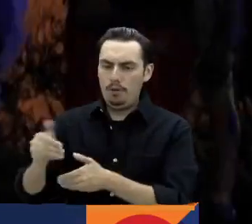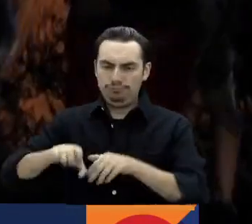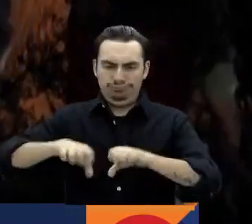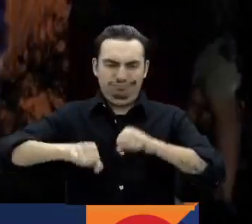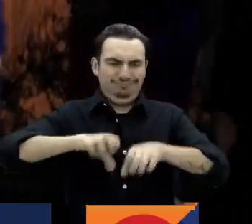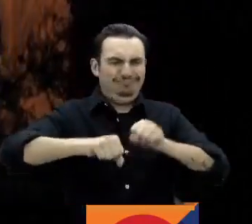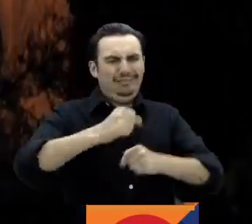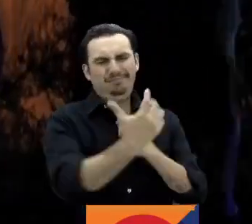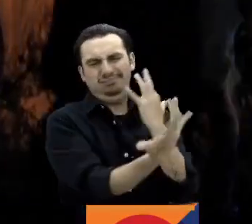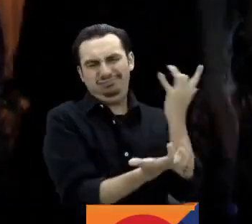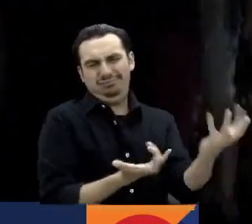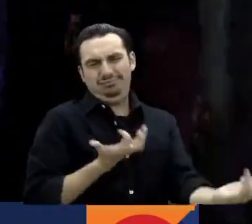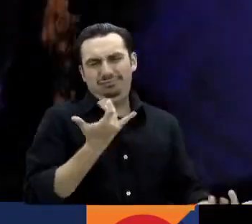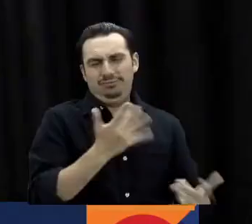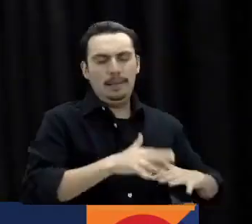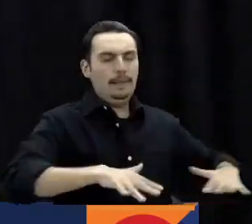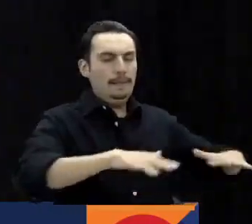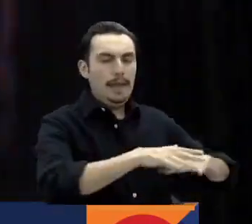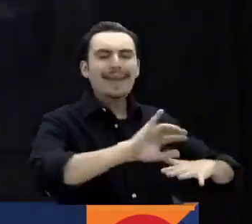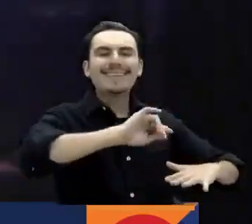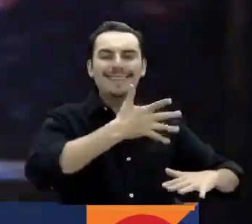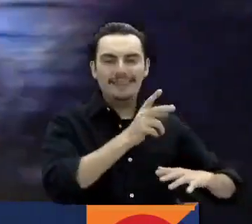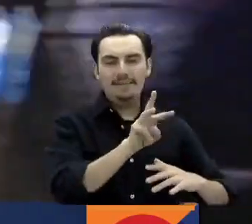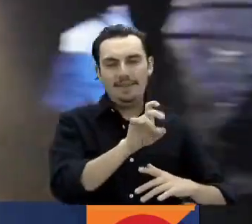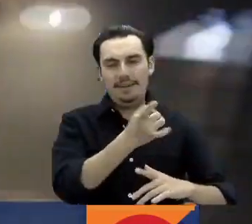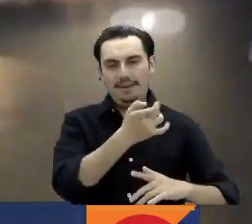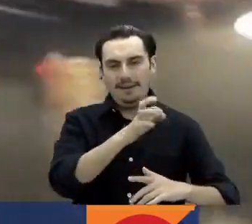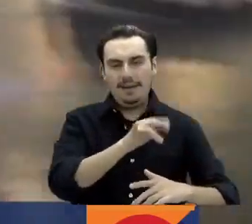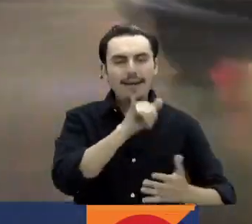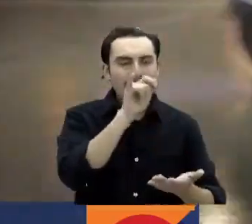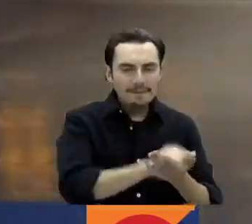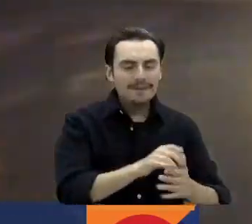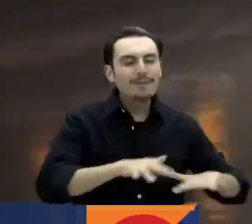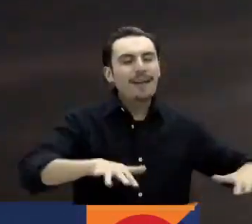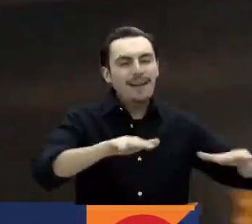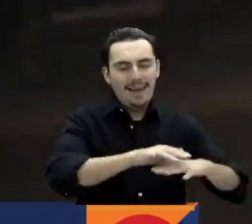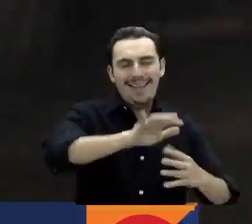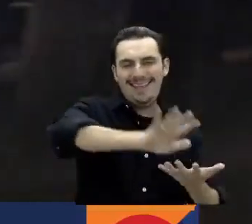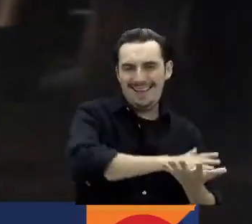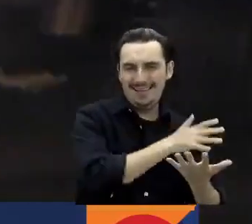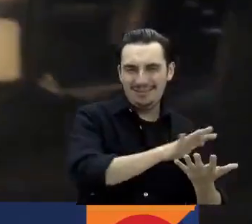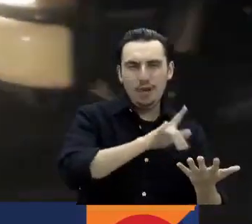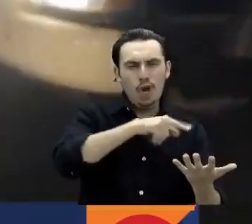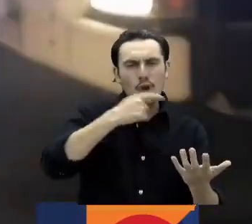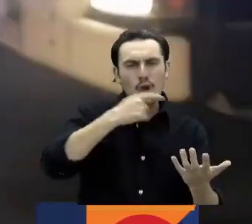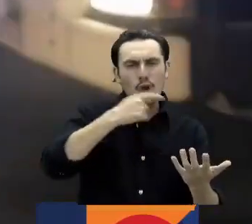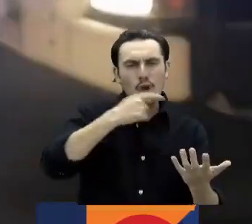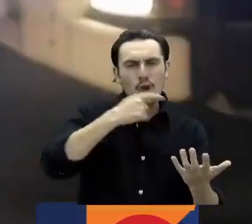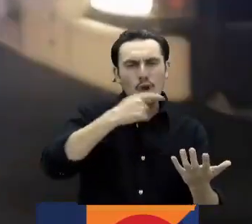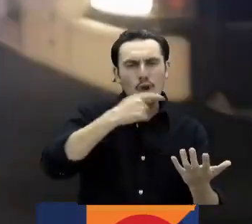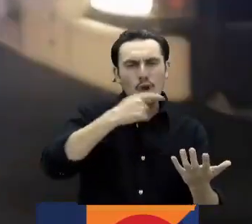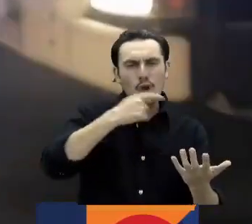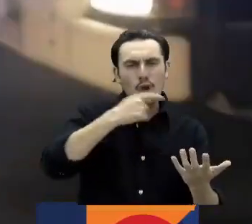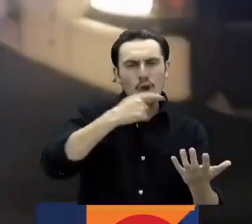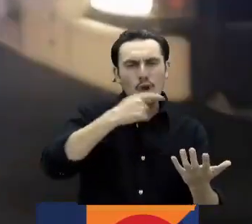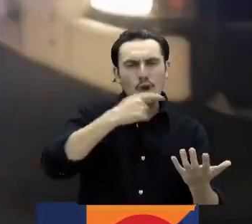citadina, amenazando la Quinta Vergara, sede del Festival de la Canción, por donde muchos chilenos lograron.